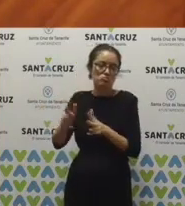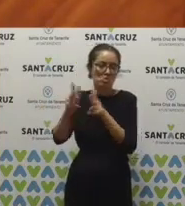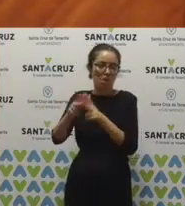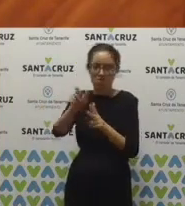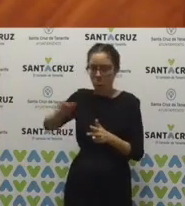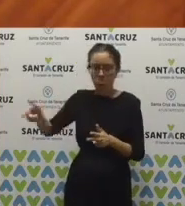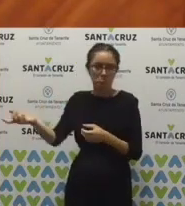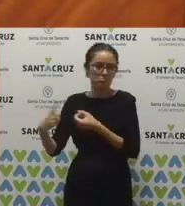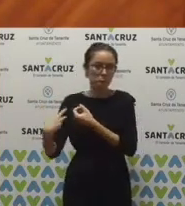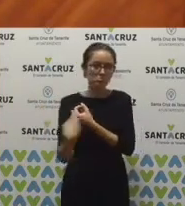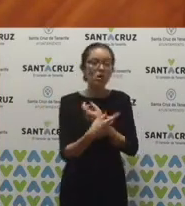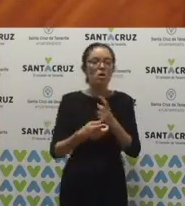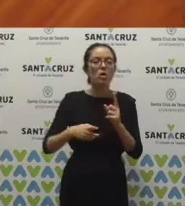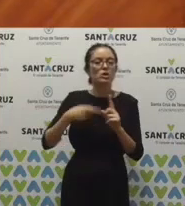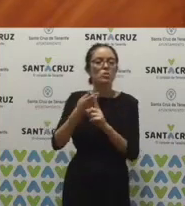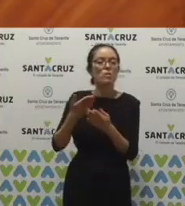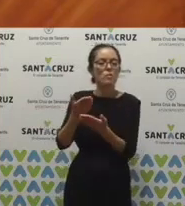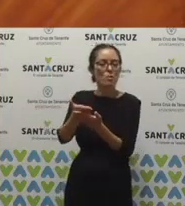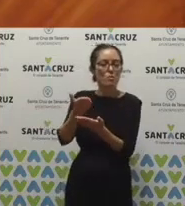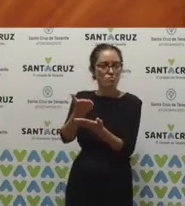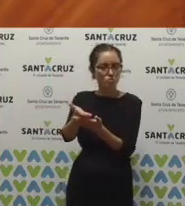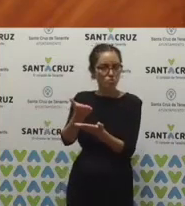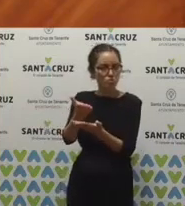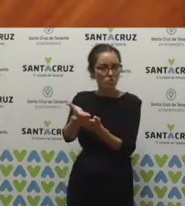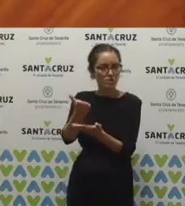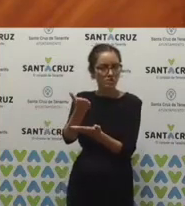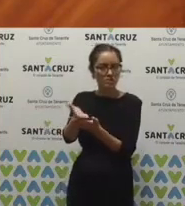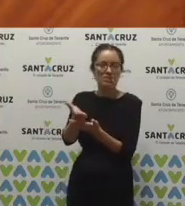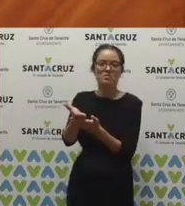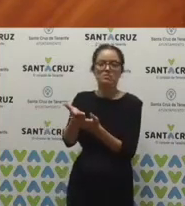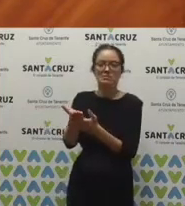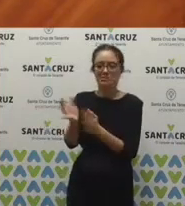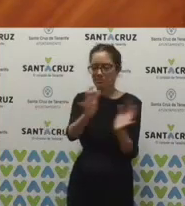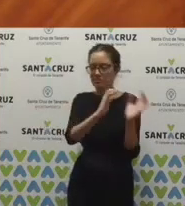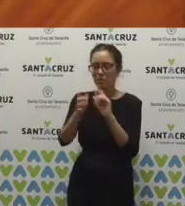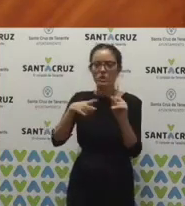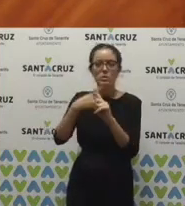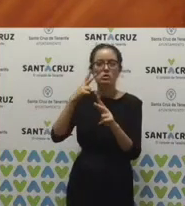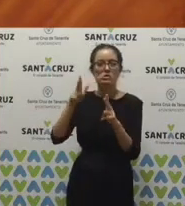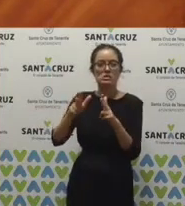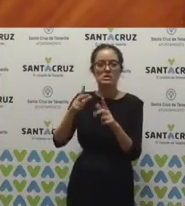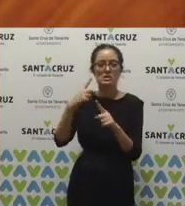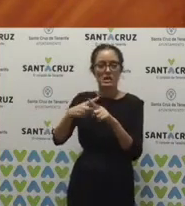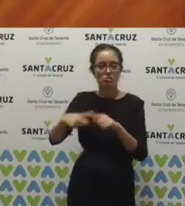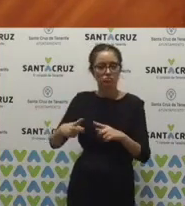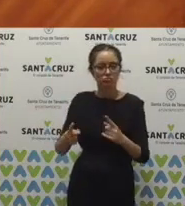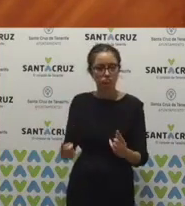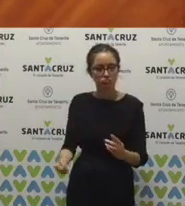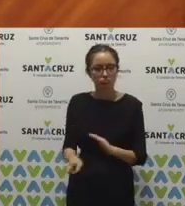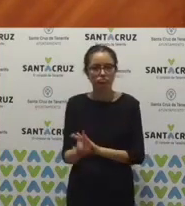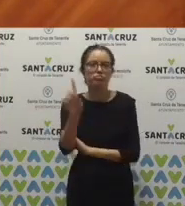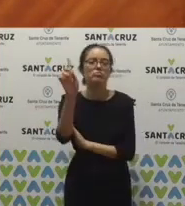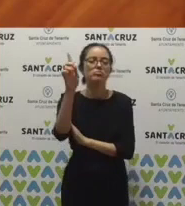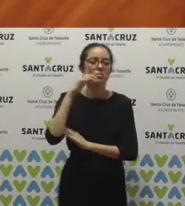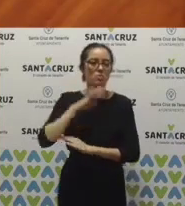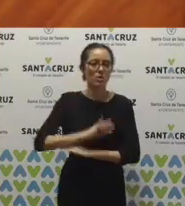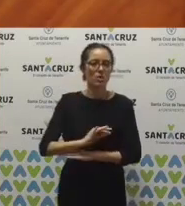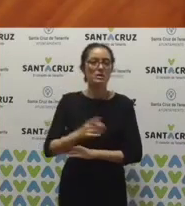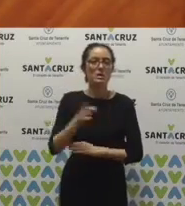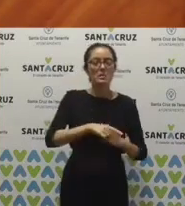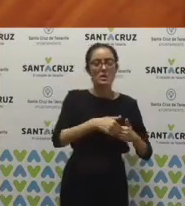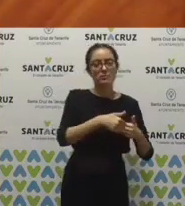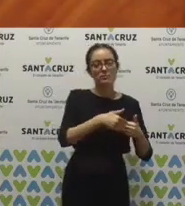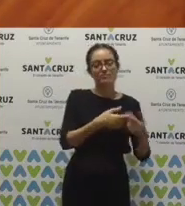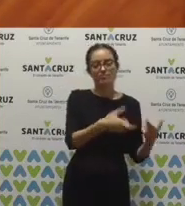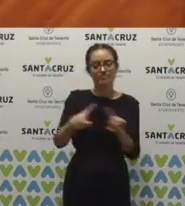consensuar toda esta serie de propuestas que debe llevar santacruz adelante luego proponemos tres bloques de medidas unas de